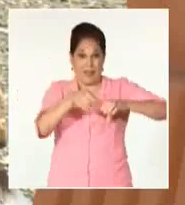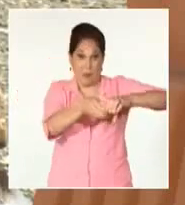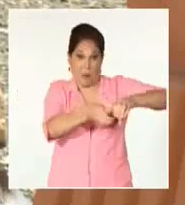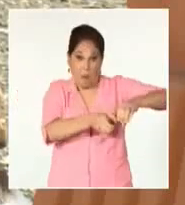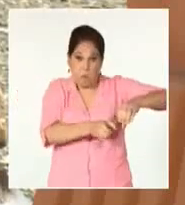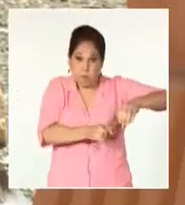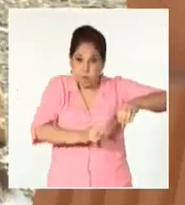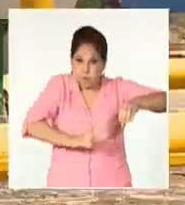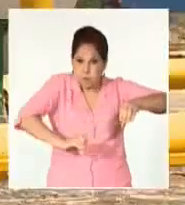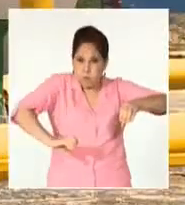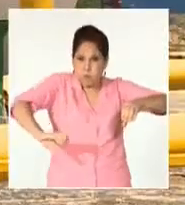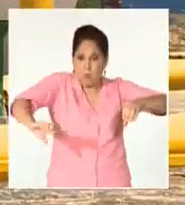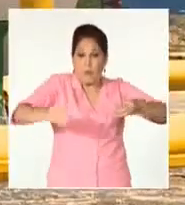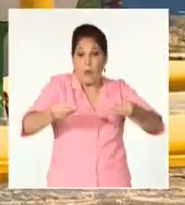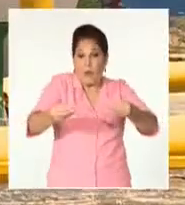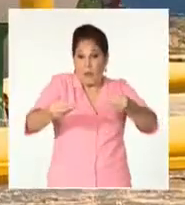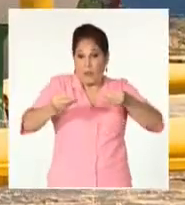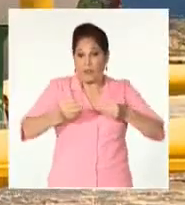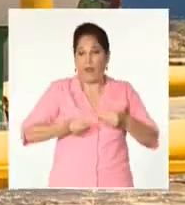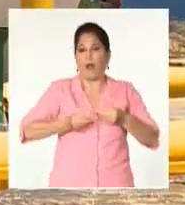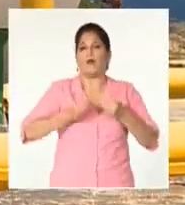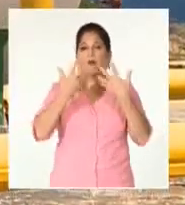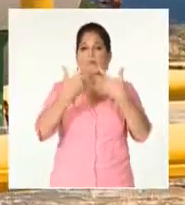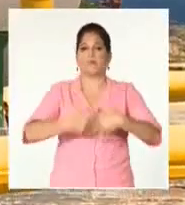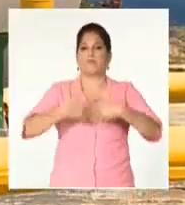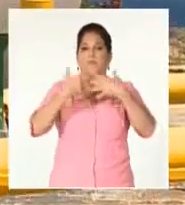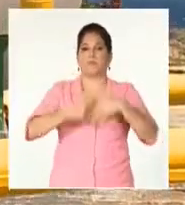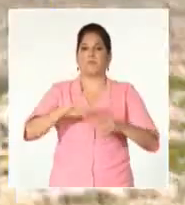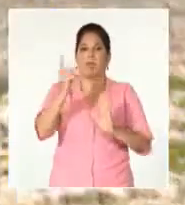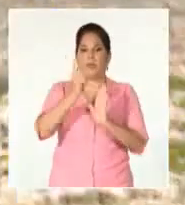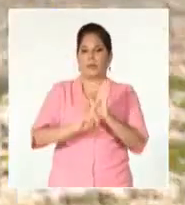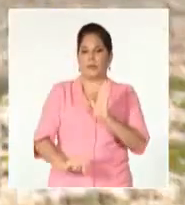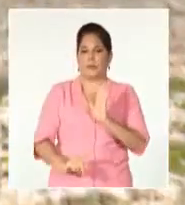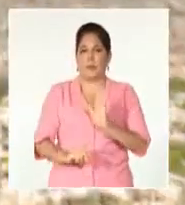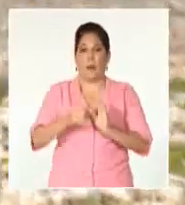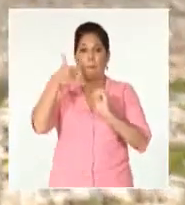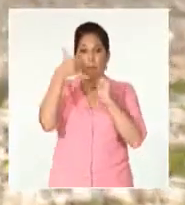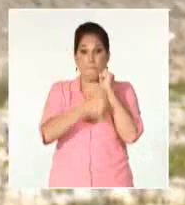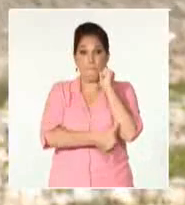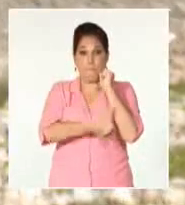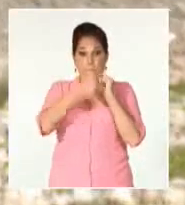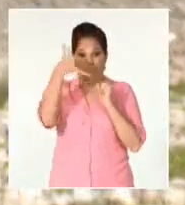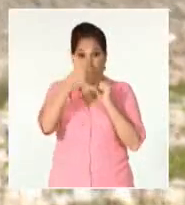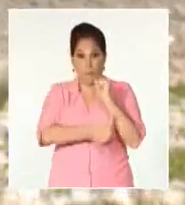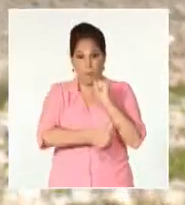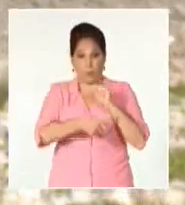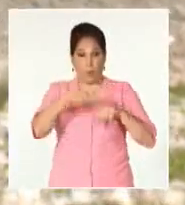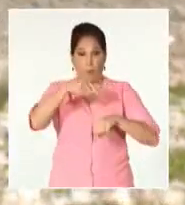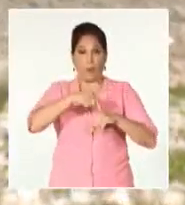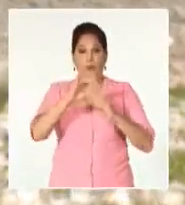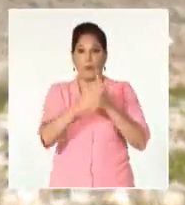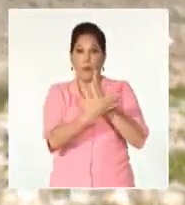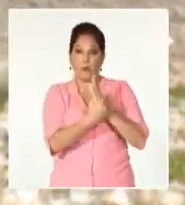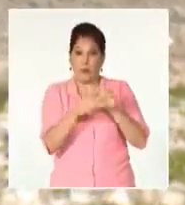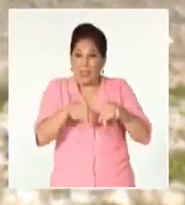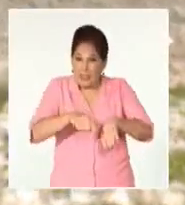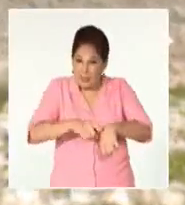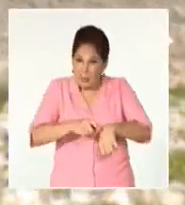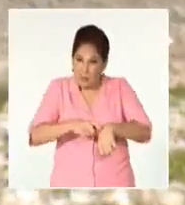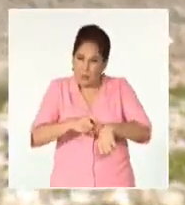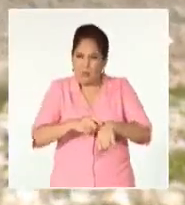Energas favorecen la generación. Los pozos de Puerto Escondido en estos momentos están aportando